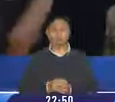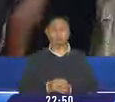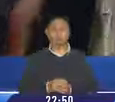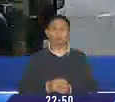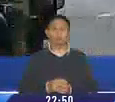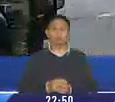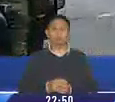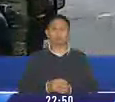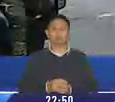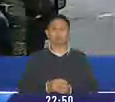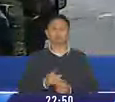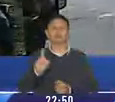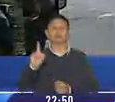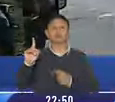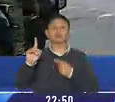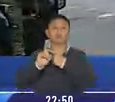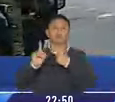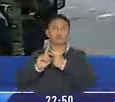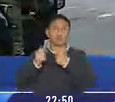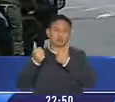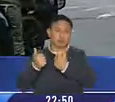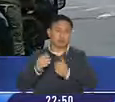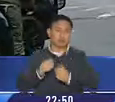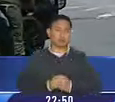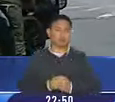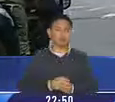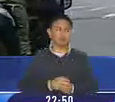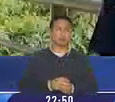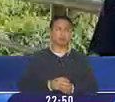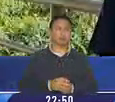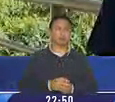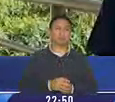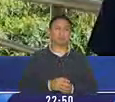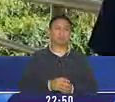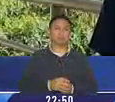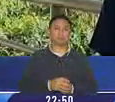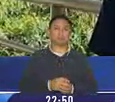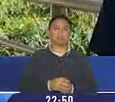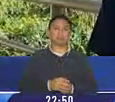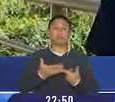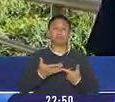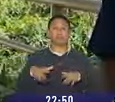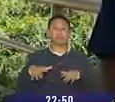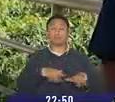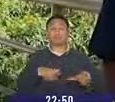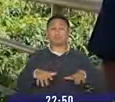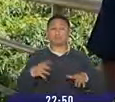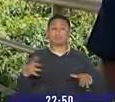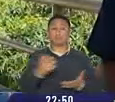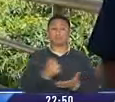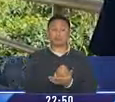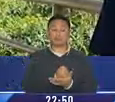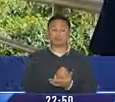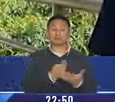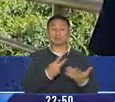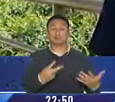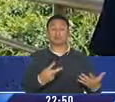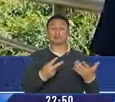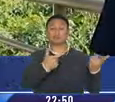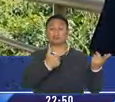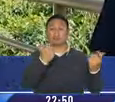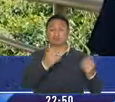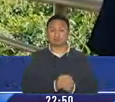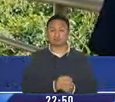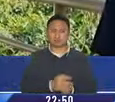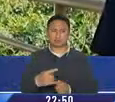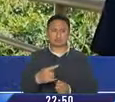En este caso se indicó que su condición es estable. Durante el operativo fueron incautados 7 fusiles, lo que demuestra el